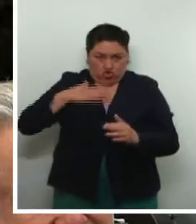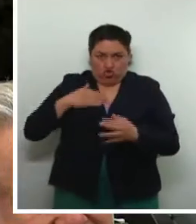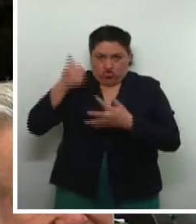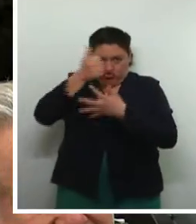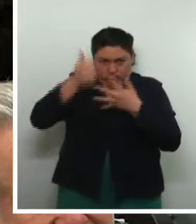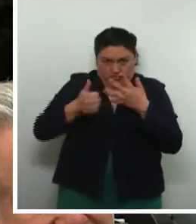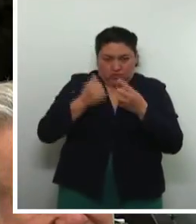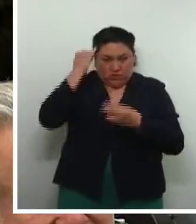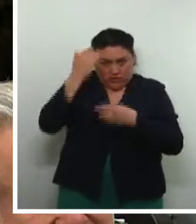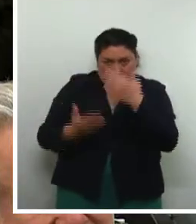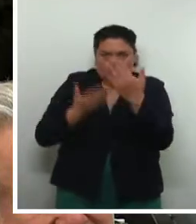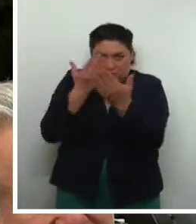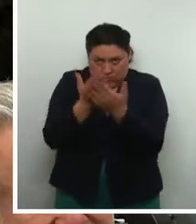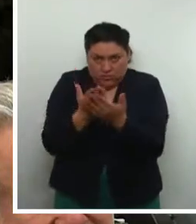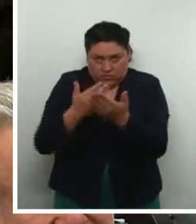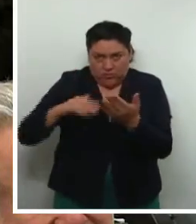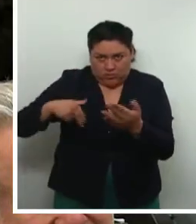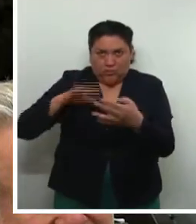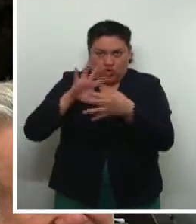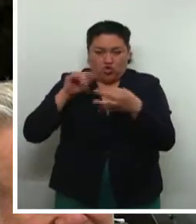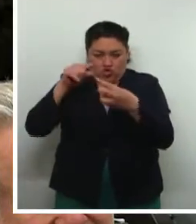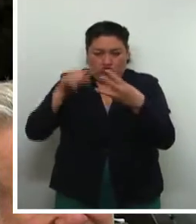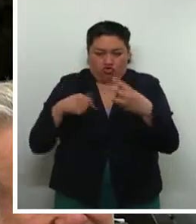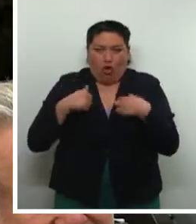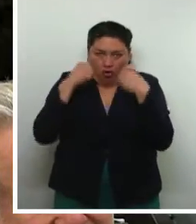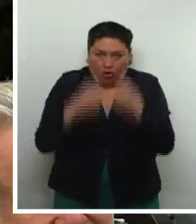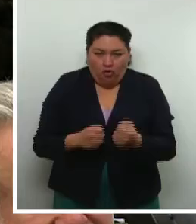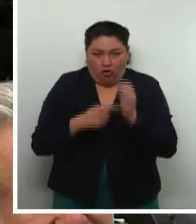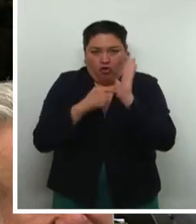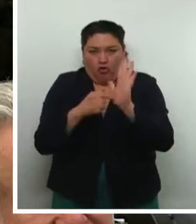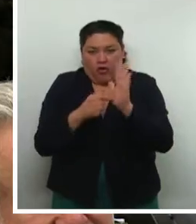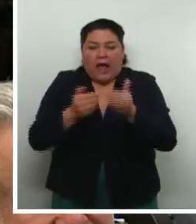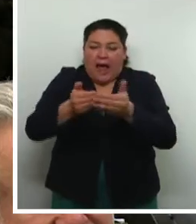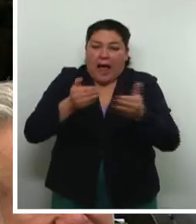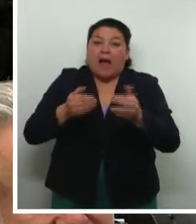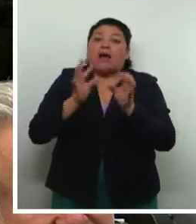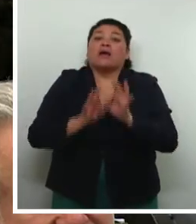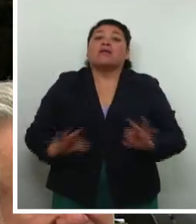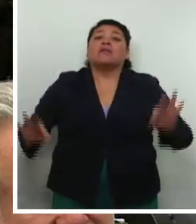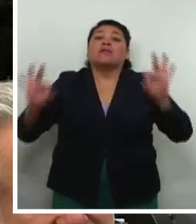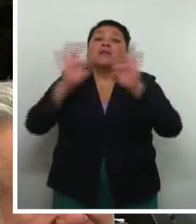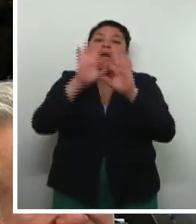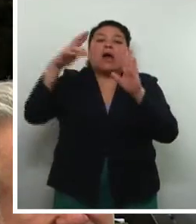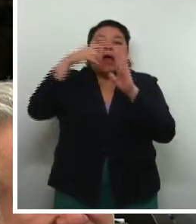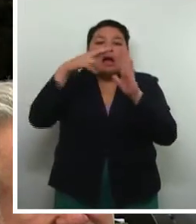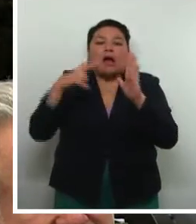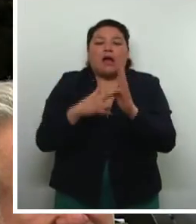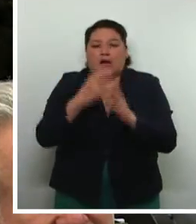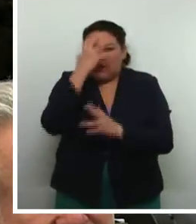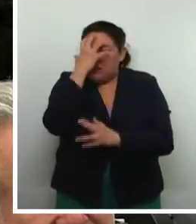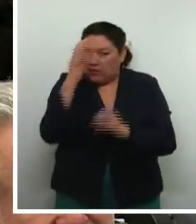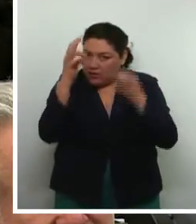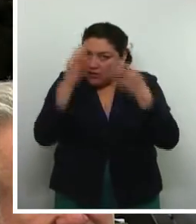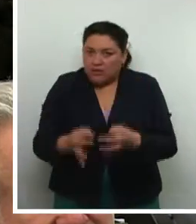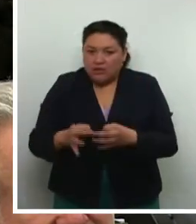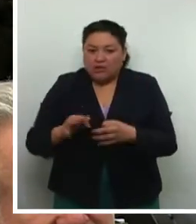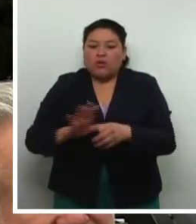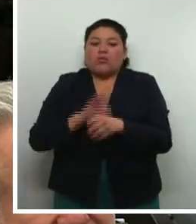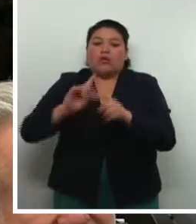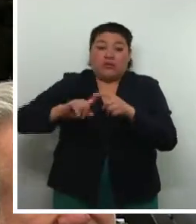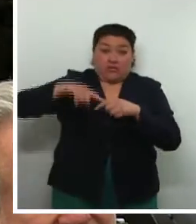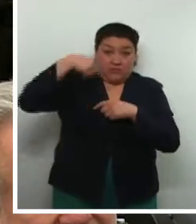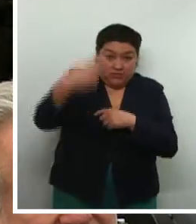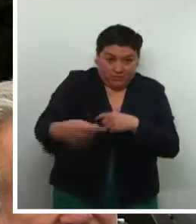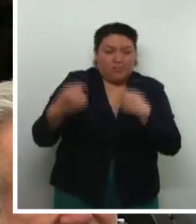yo he presentado, presidente, de las cuales estoy convencido, es fundamental normar este criterio, porque el día de mañana